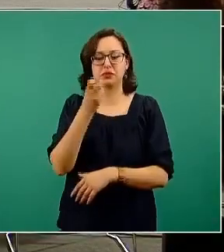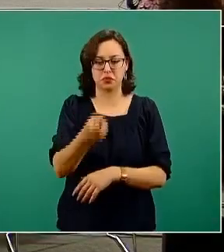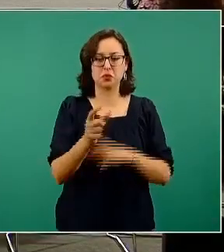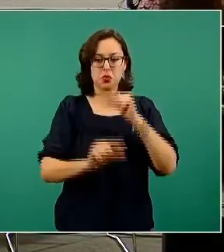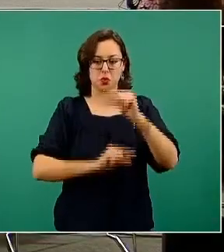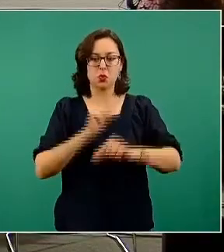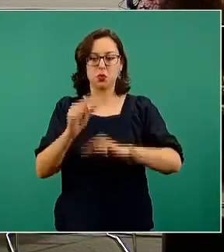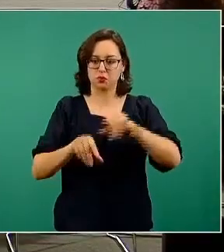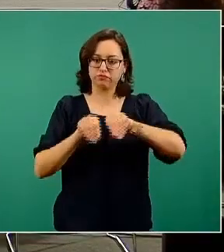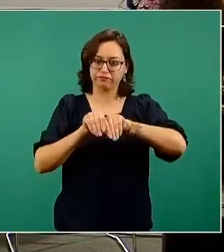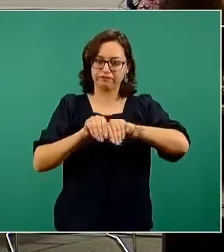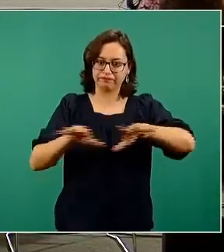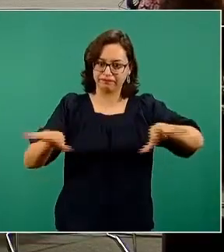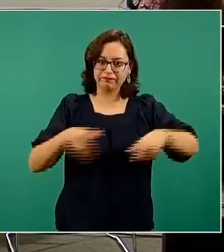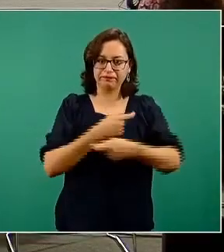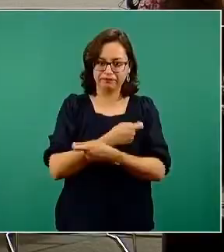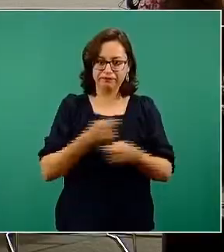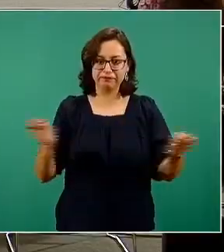¿no?